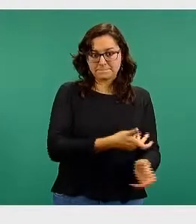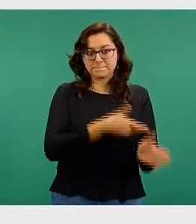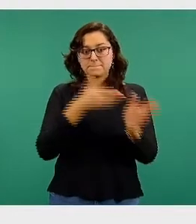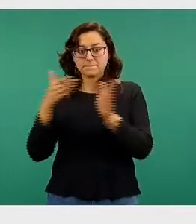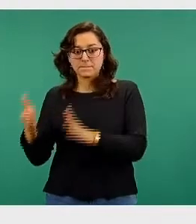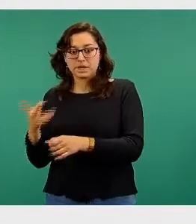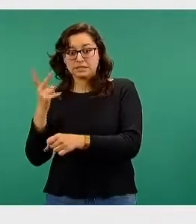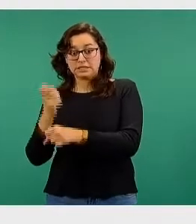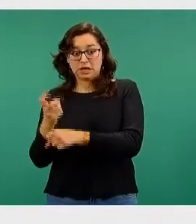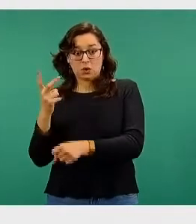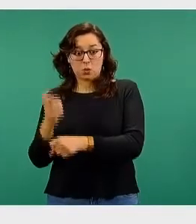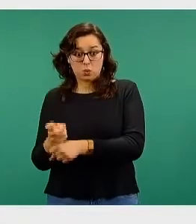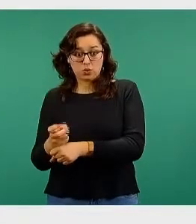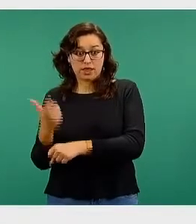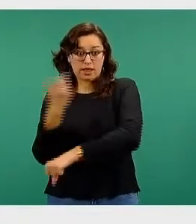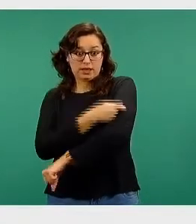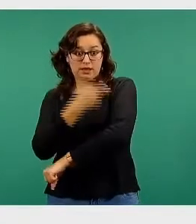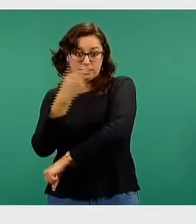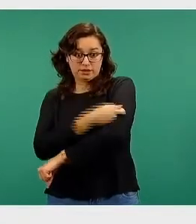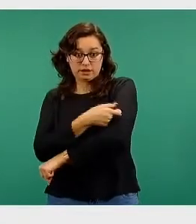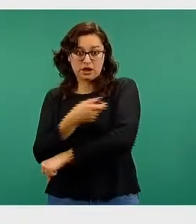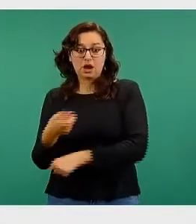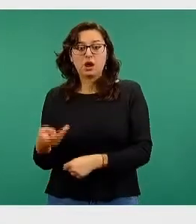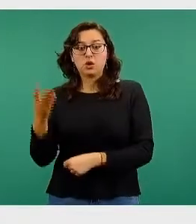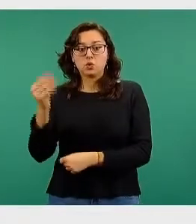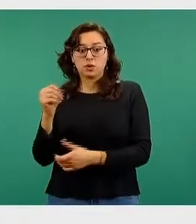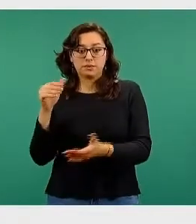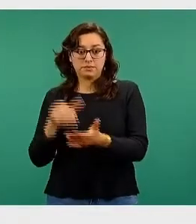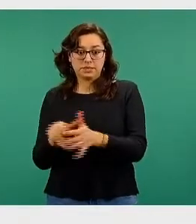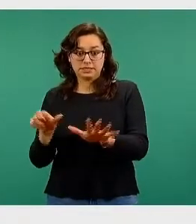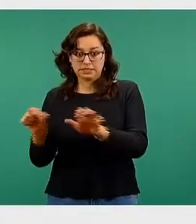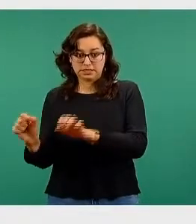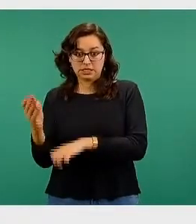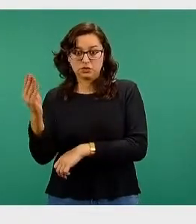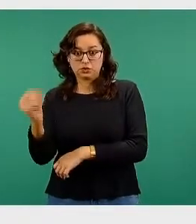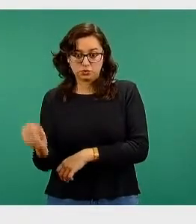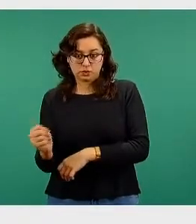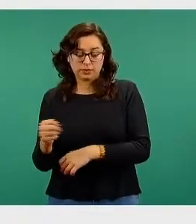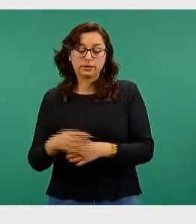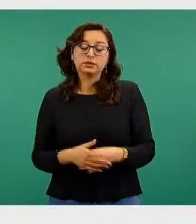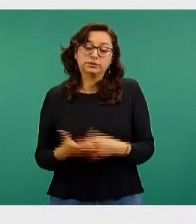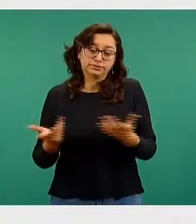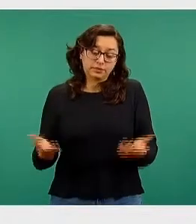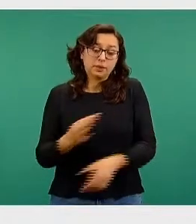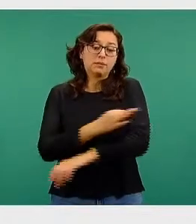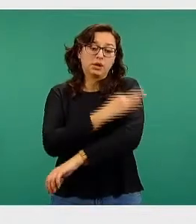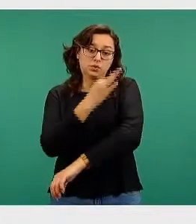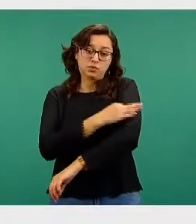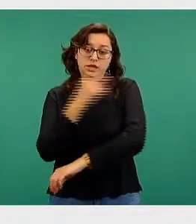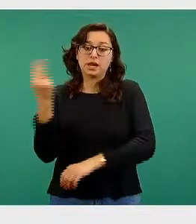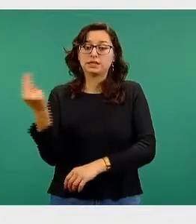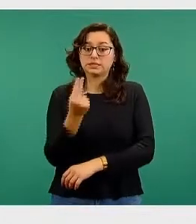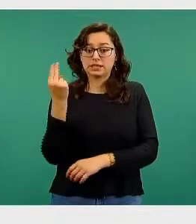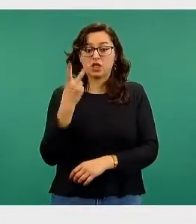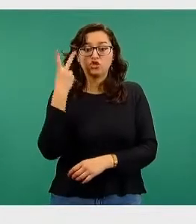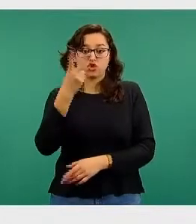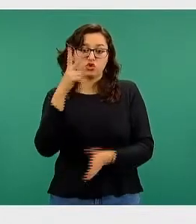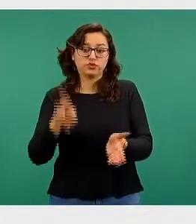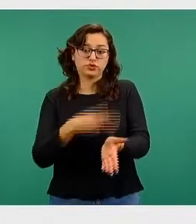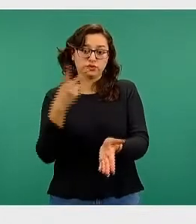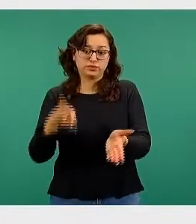contra el COVID de Pfizer, como casi todas, requiere 2 aplicaciones. Esta mañana y también ayer en la noche, aquí